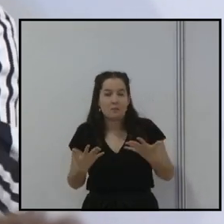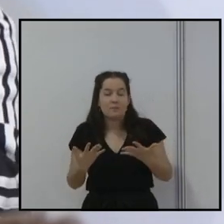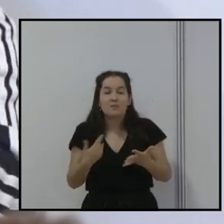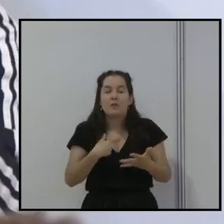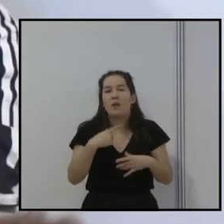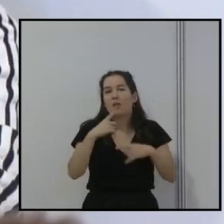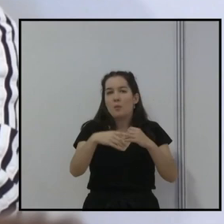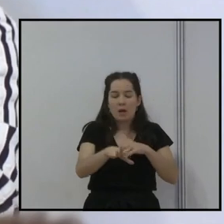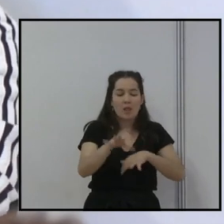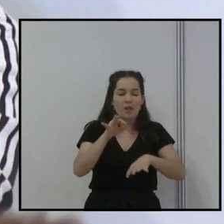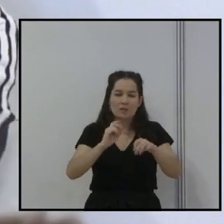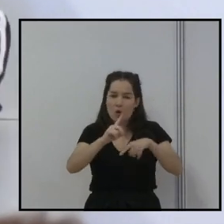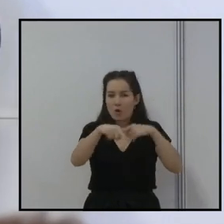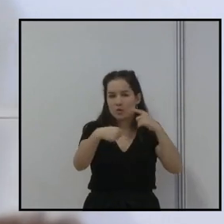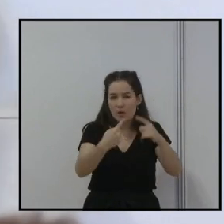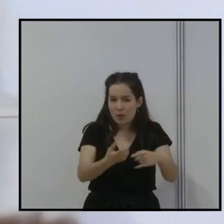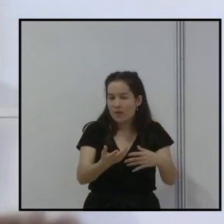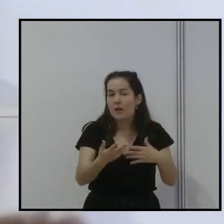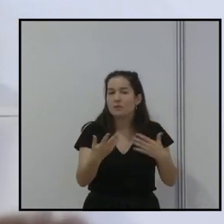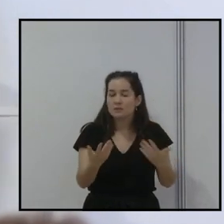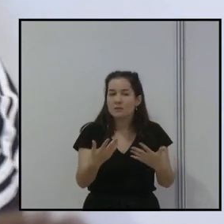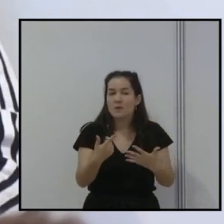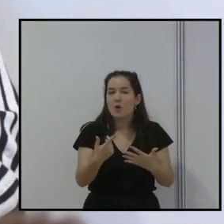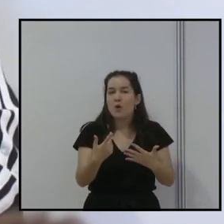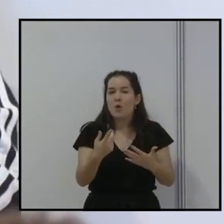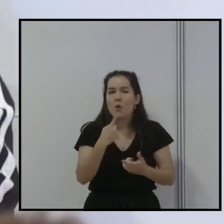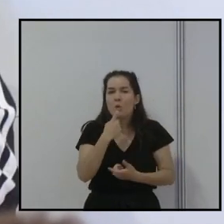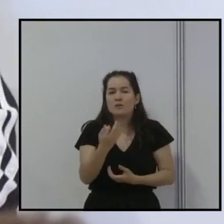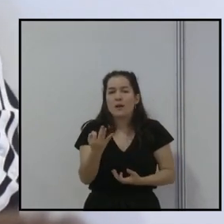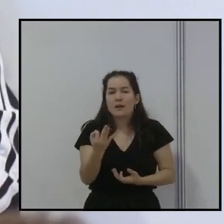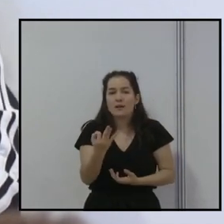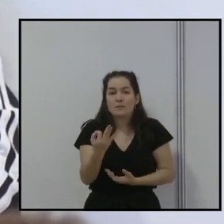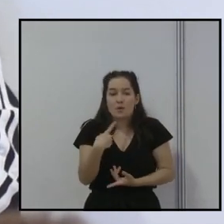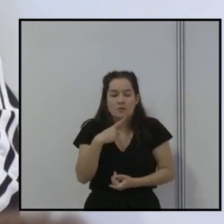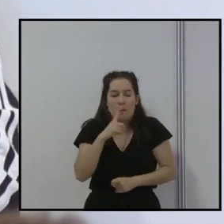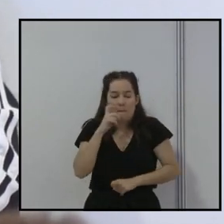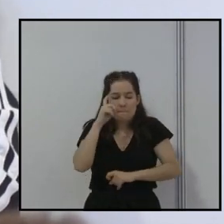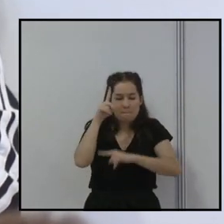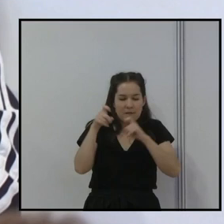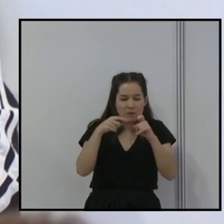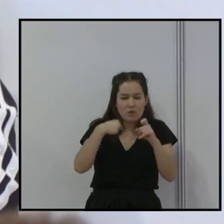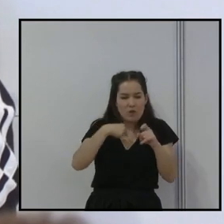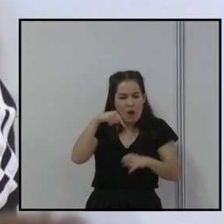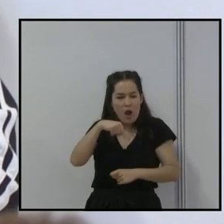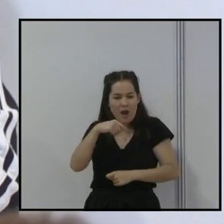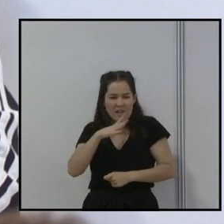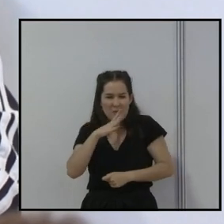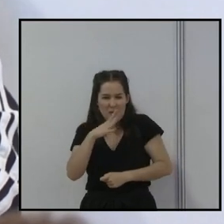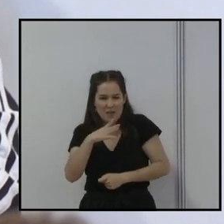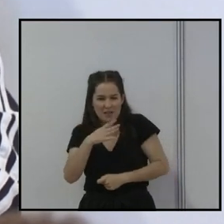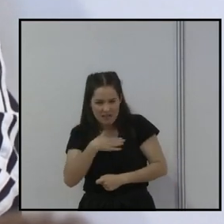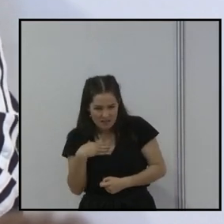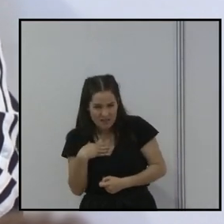decisión, enfrentarte a eso, bla, bla, bla. Pero nos cuesta mucho hacernos preguntas de ¿estoy donde quiero estar? ¿Estoy siendo lo que